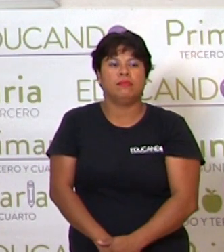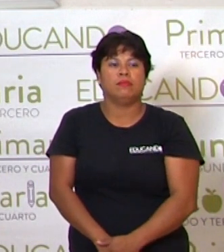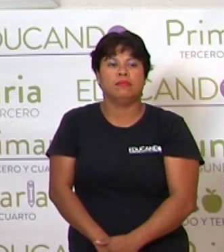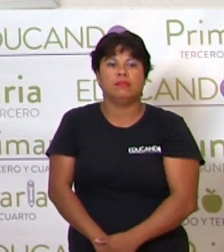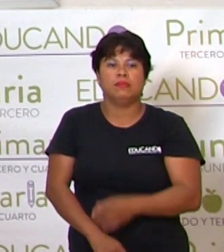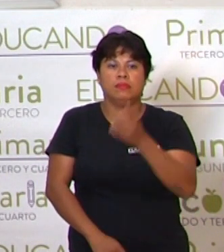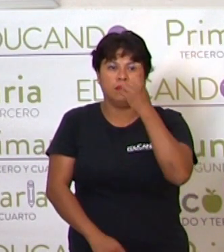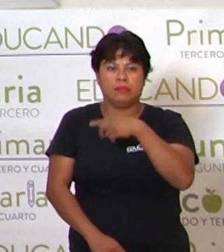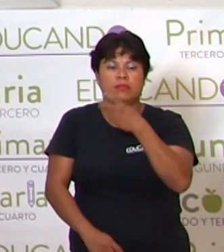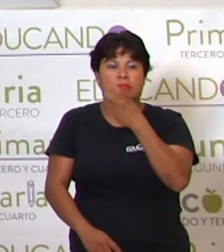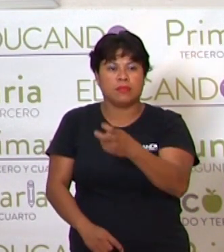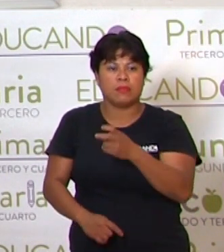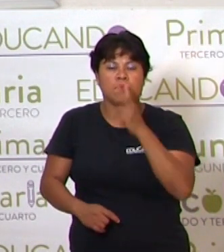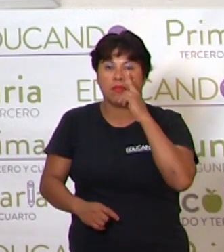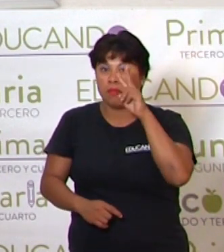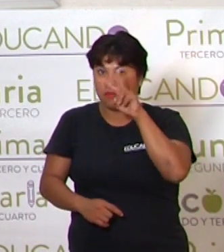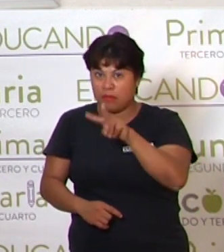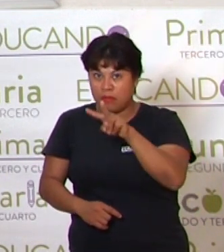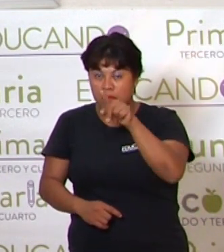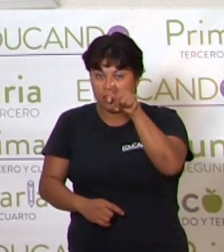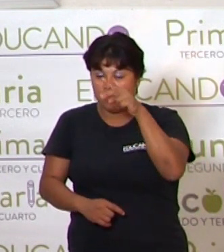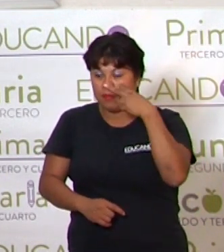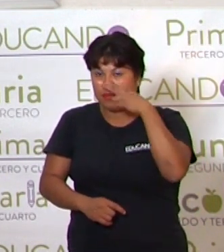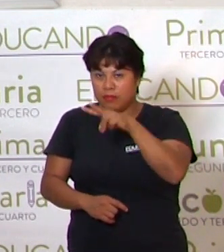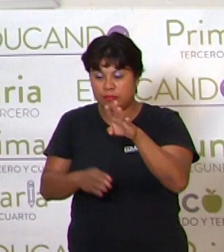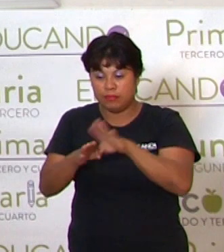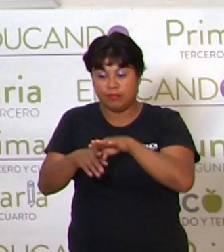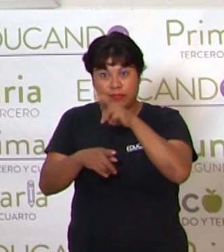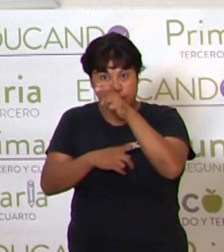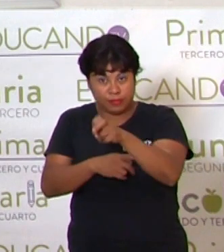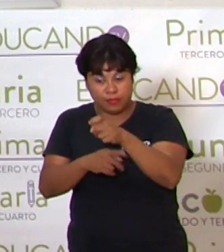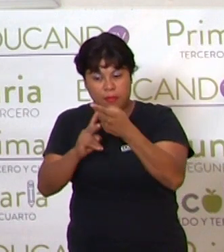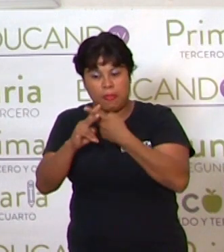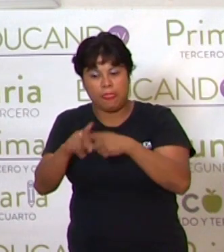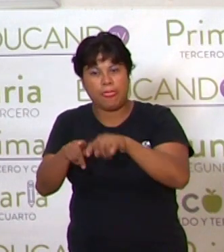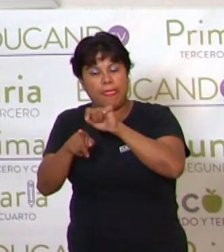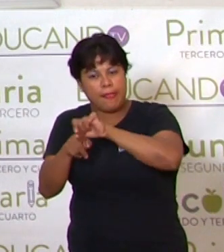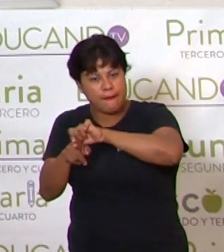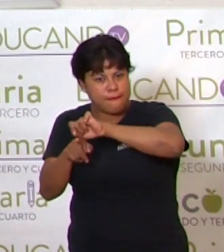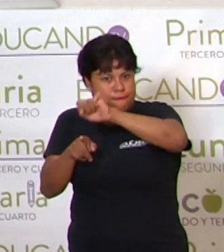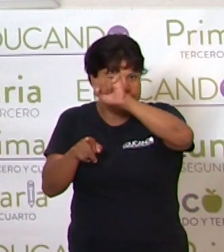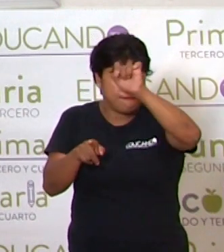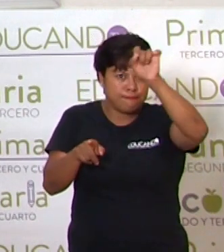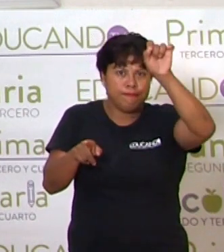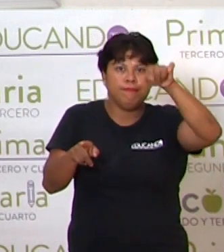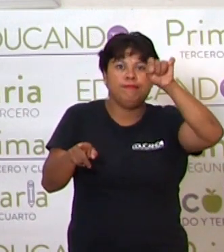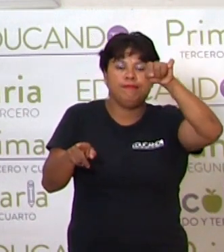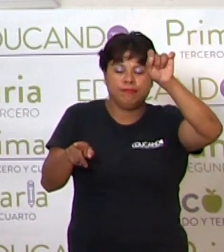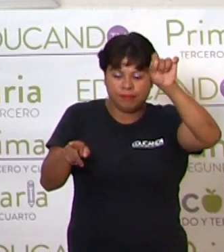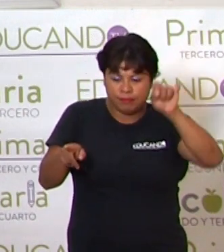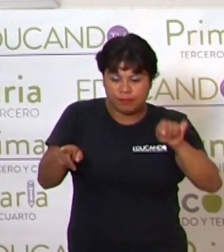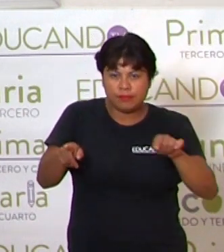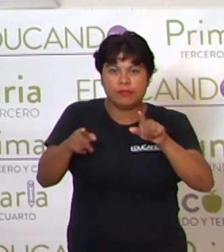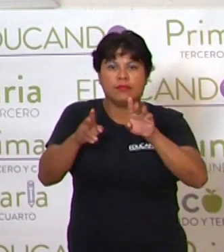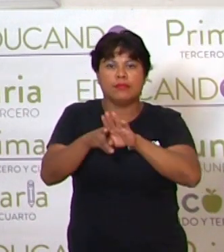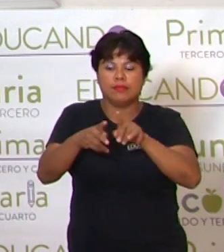Para que veas que de aquí hasta acá mide